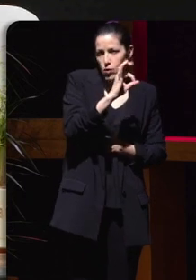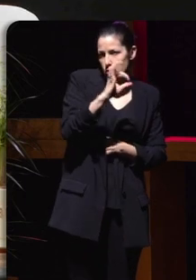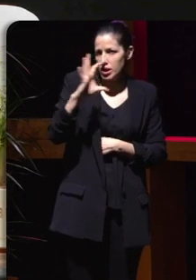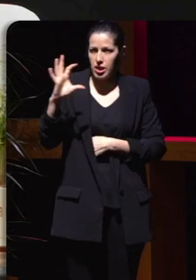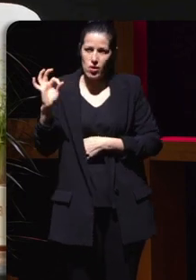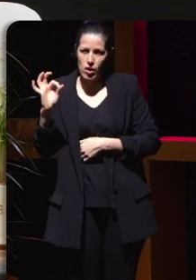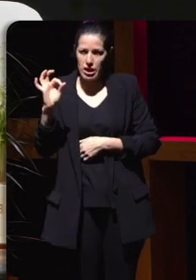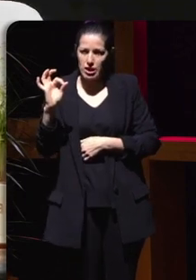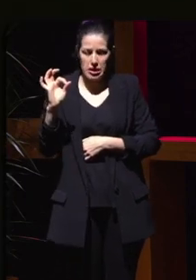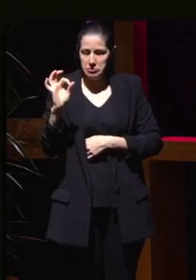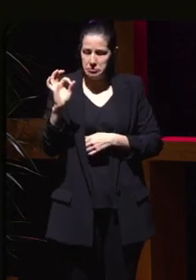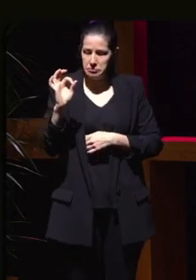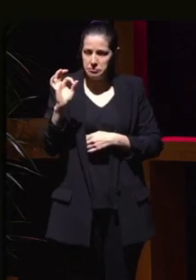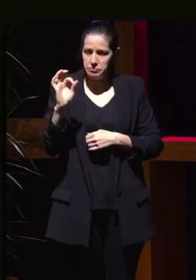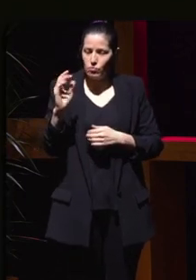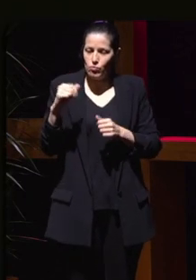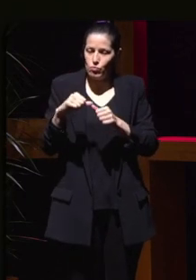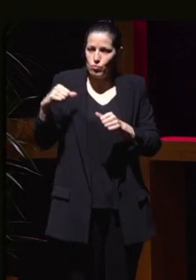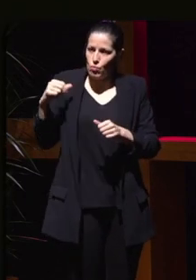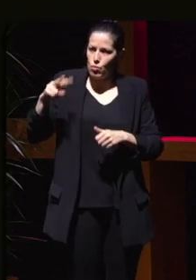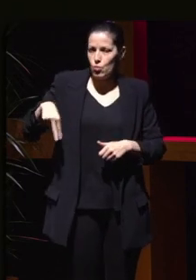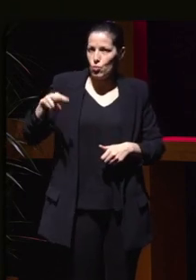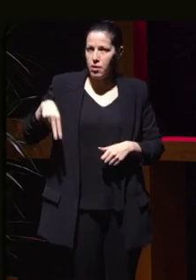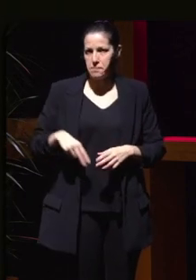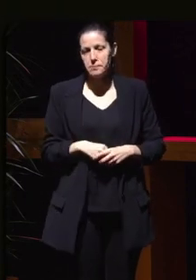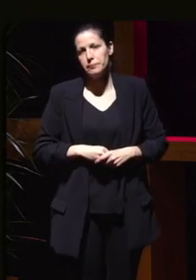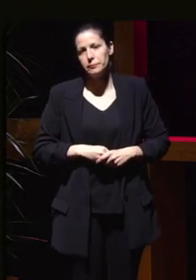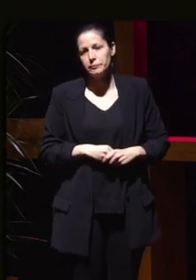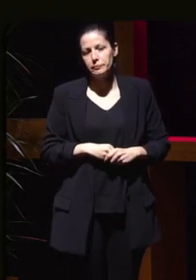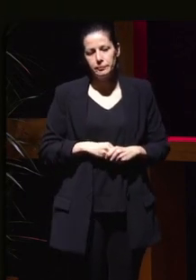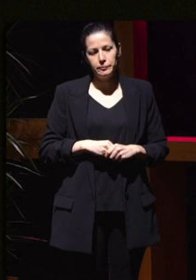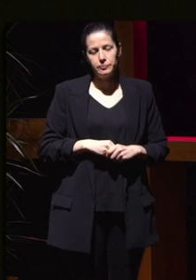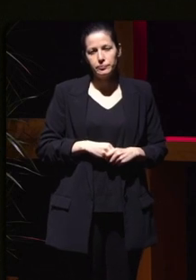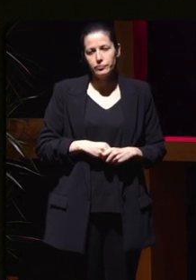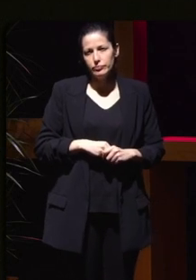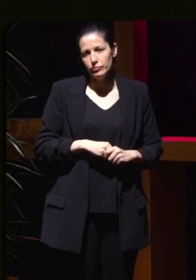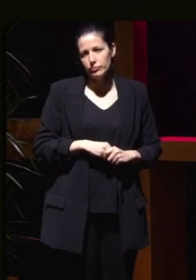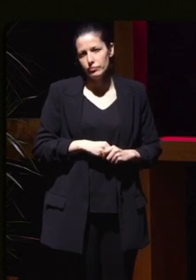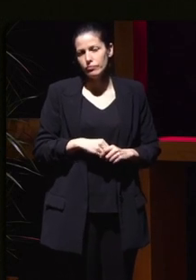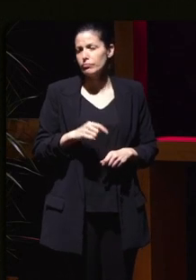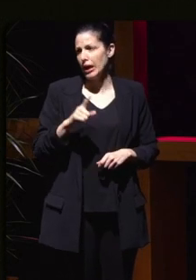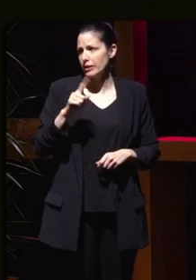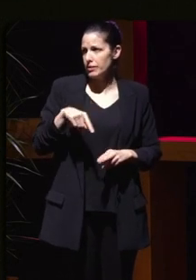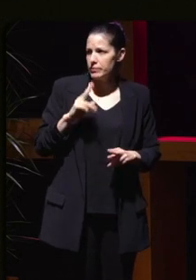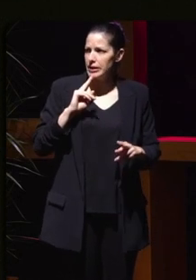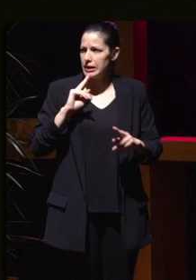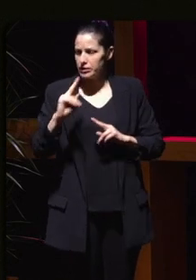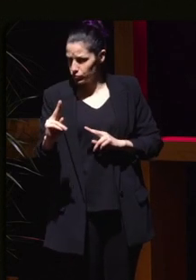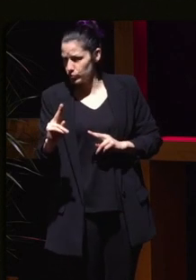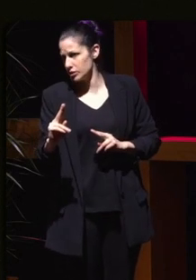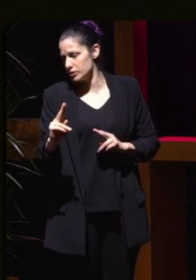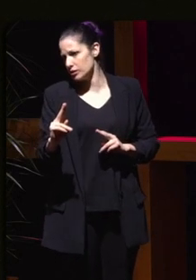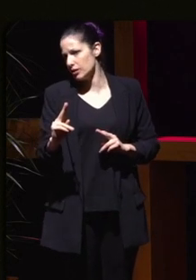en ningún momento y respondiendo a parte de cómo llega